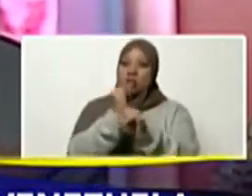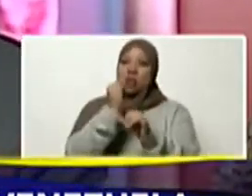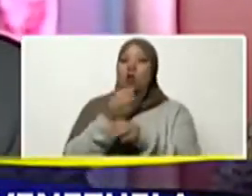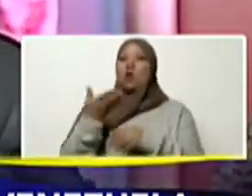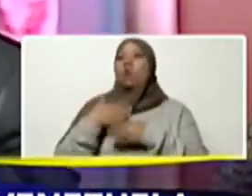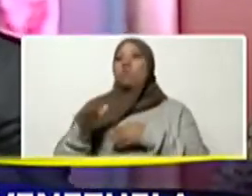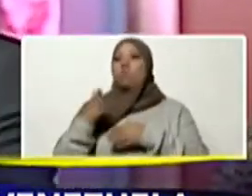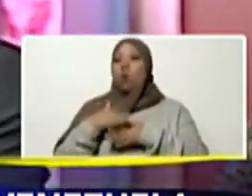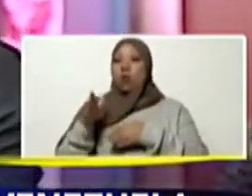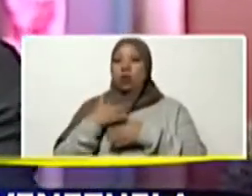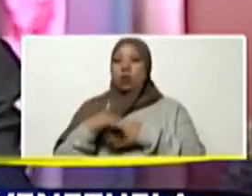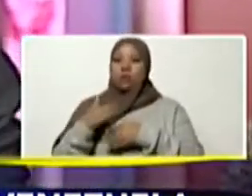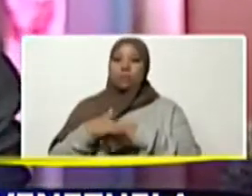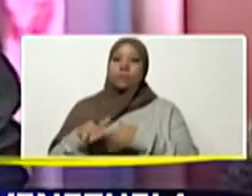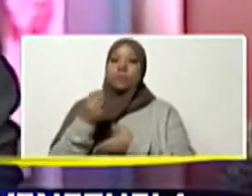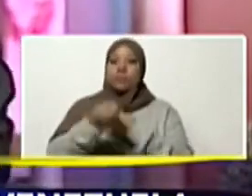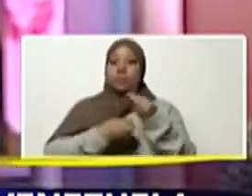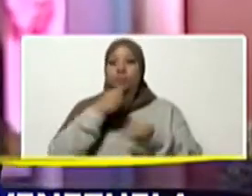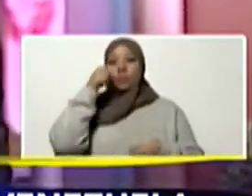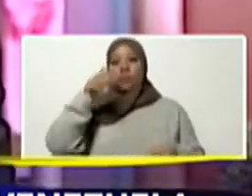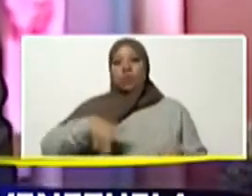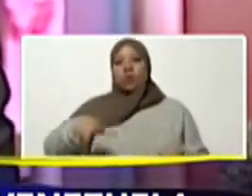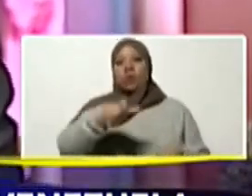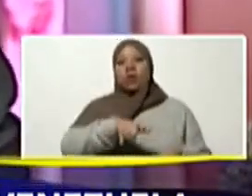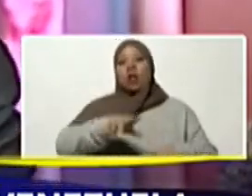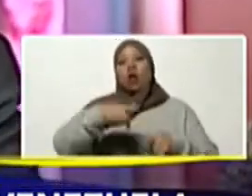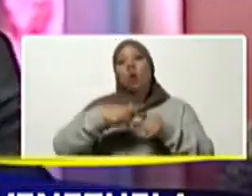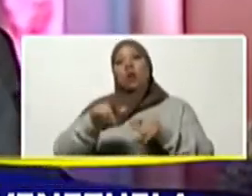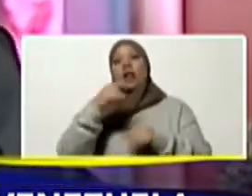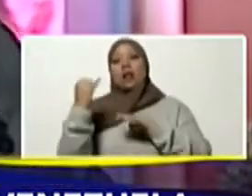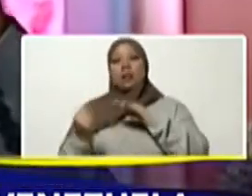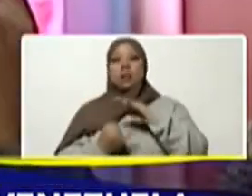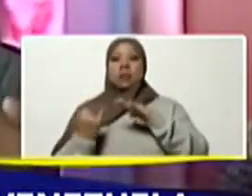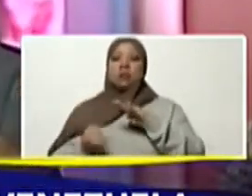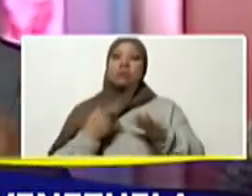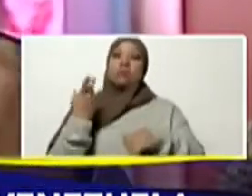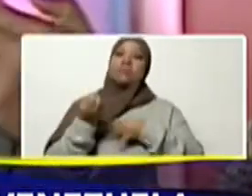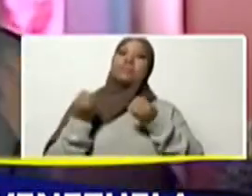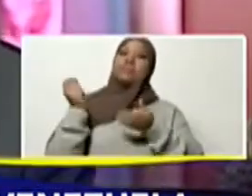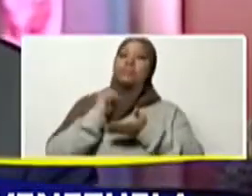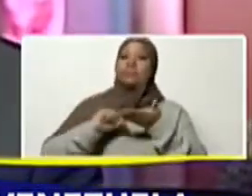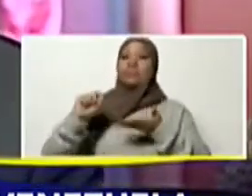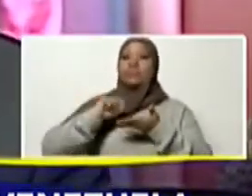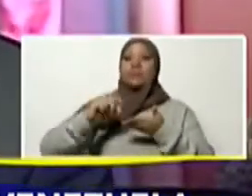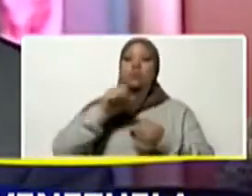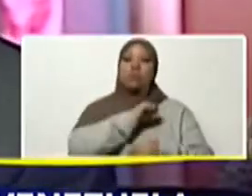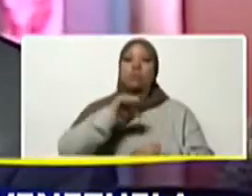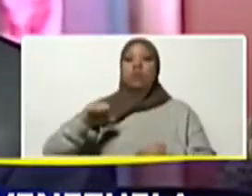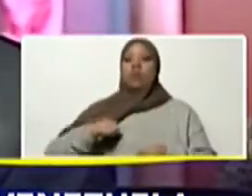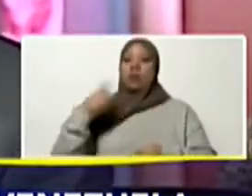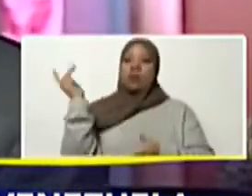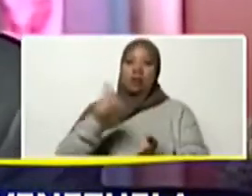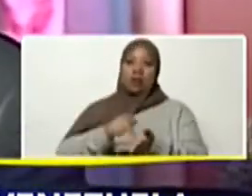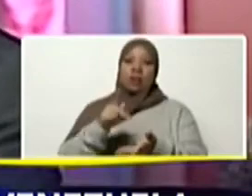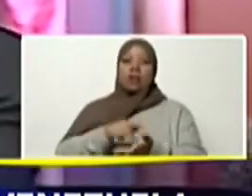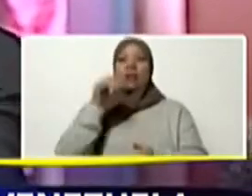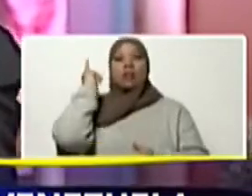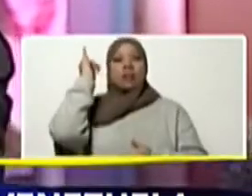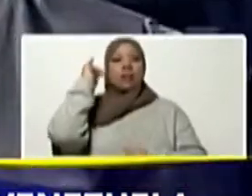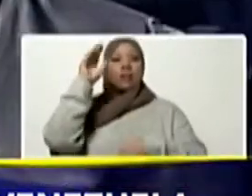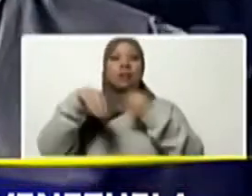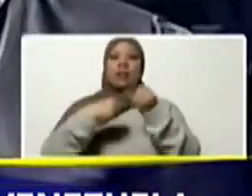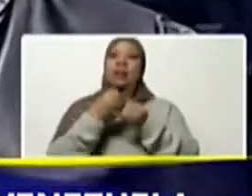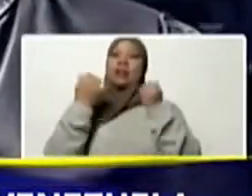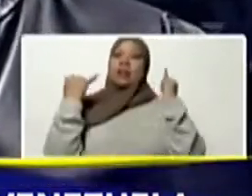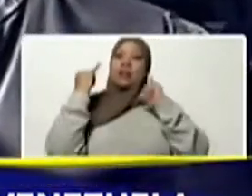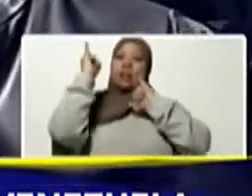contar con las editoriales públicas de otras instituciones, con las editoriales privadas que participan de esta feria, con